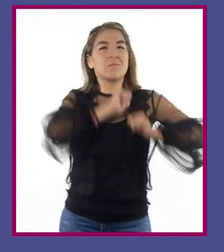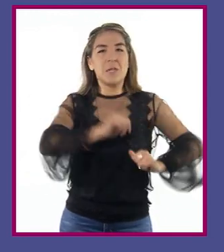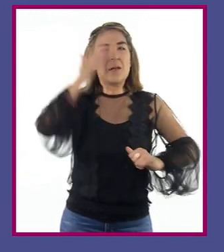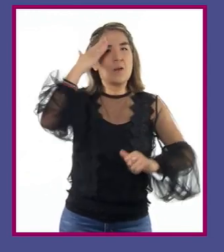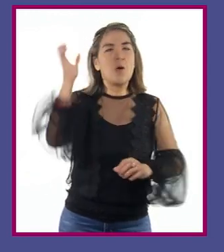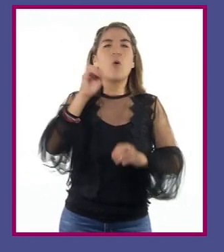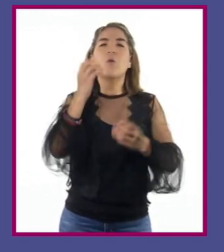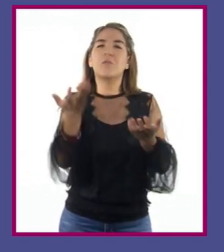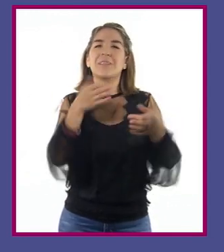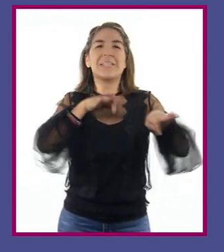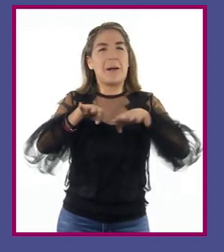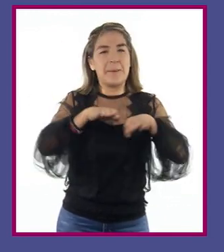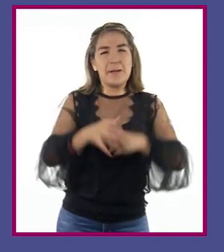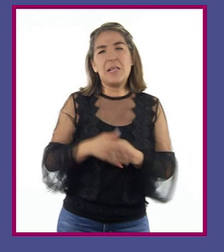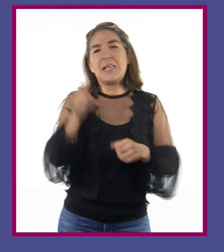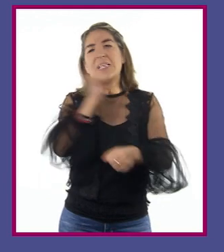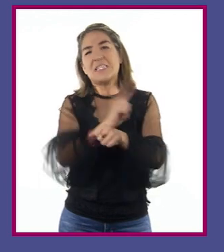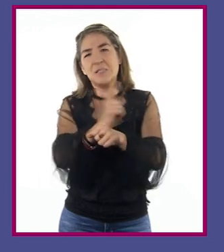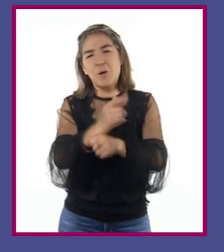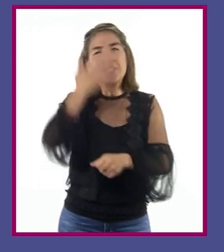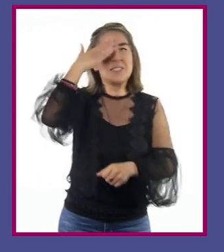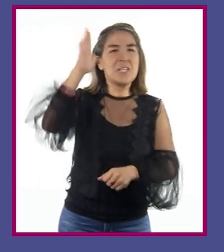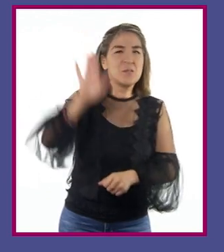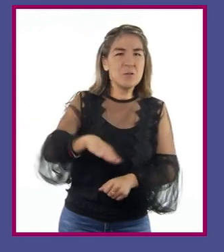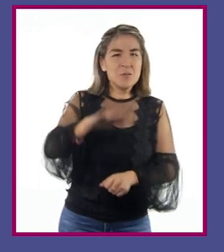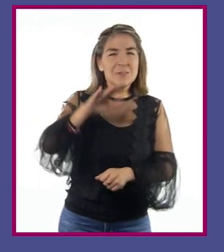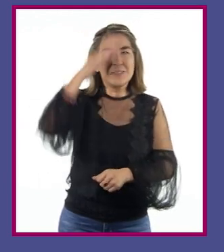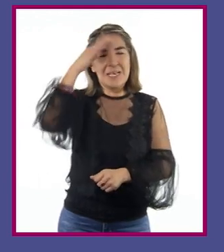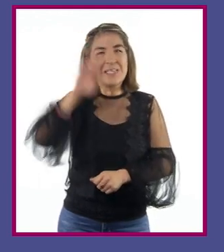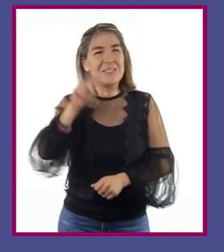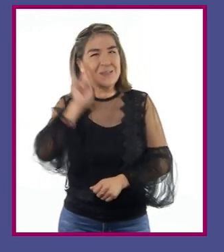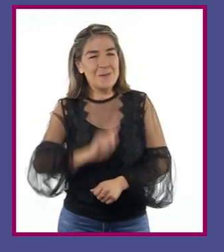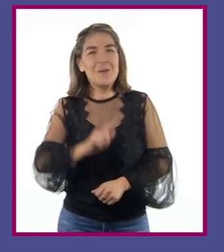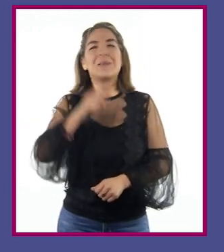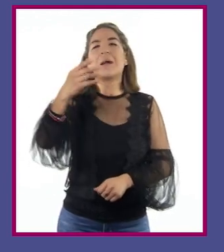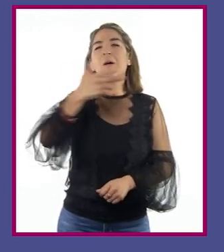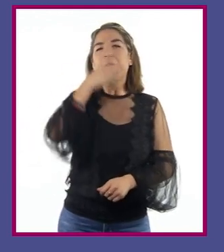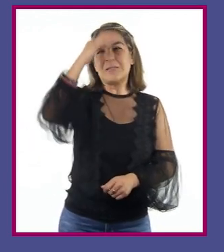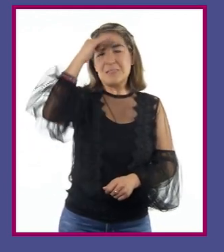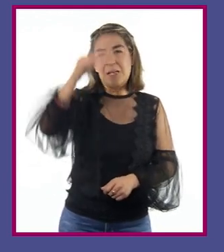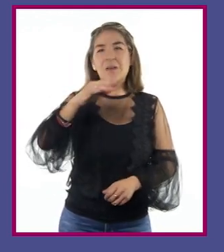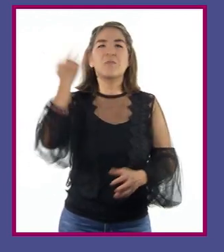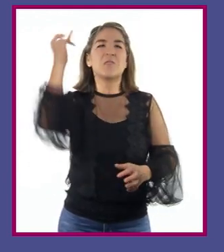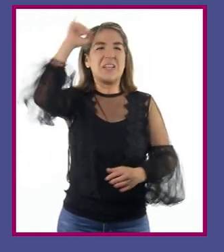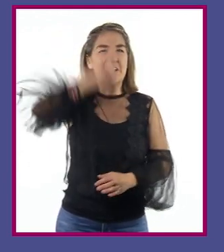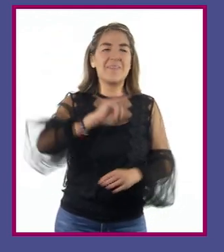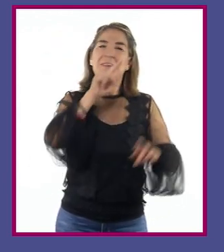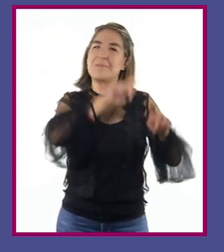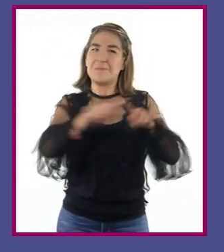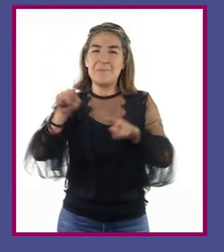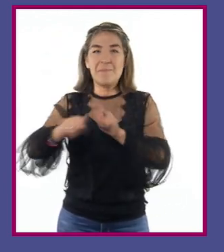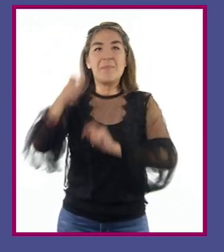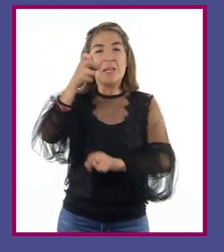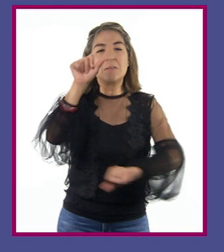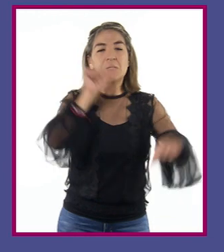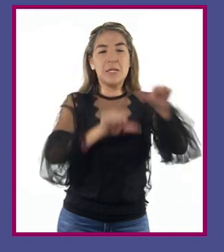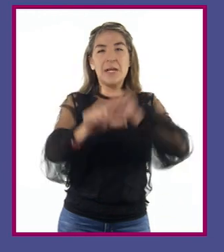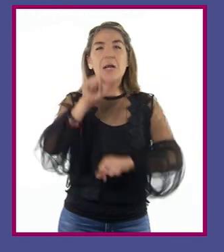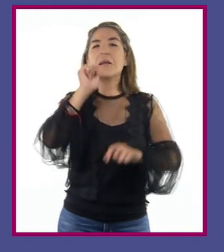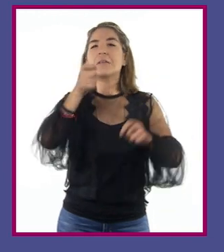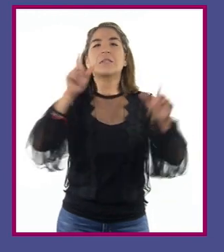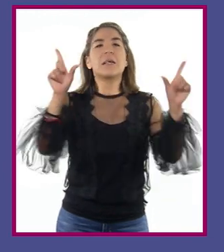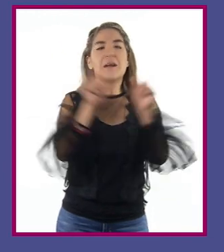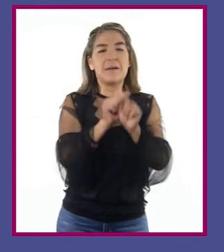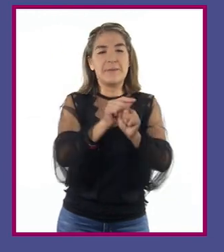tratamiento, como licenciado, señora, su excelencia, etc. Cuando este dato se desconoce, puede sustituirlo por la leyenda